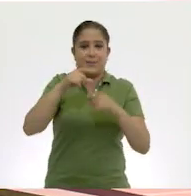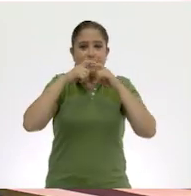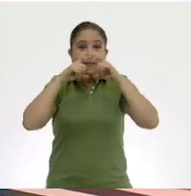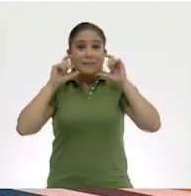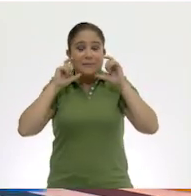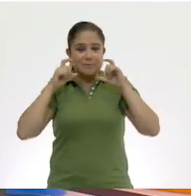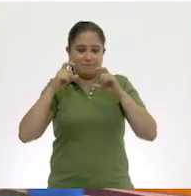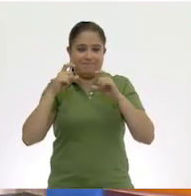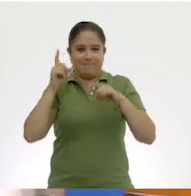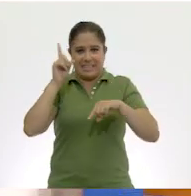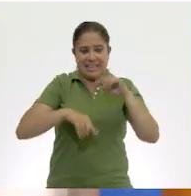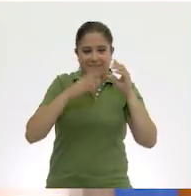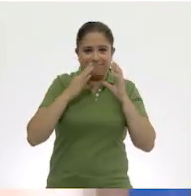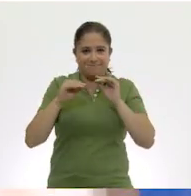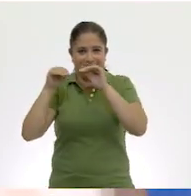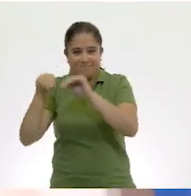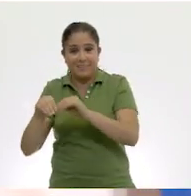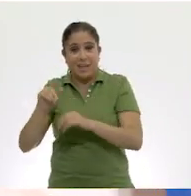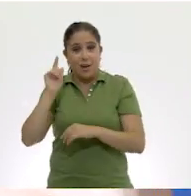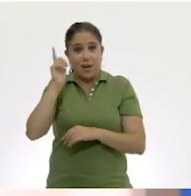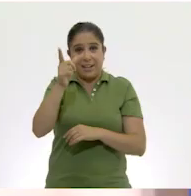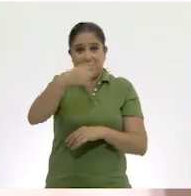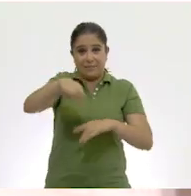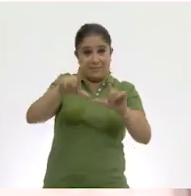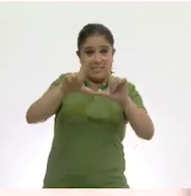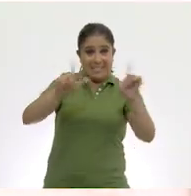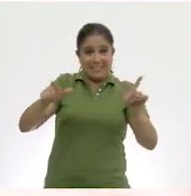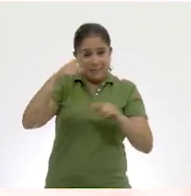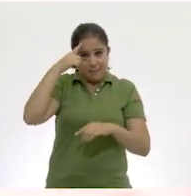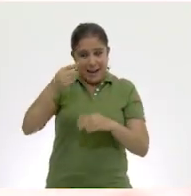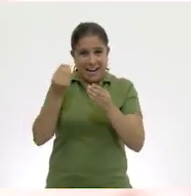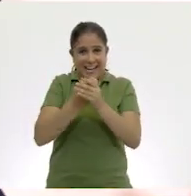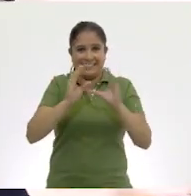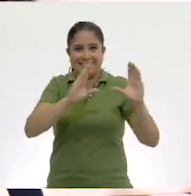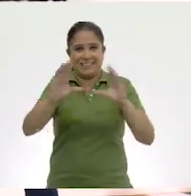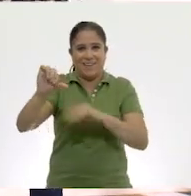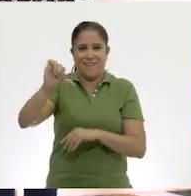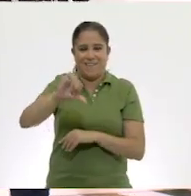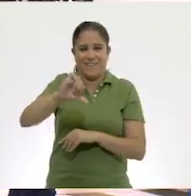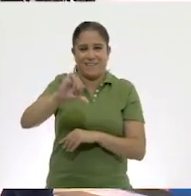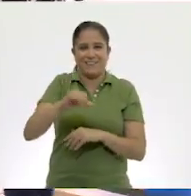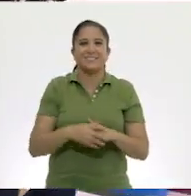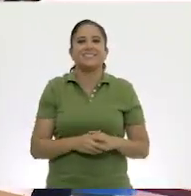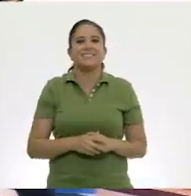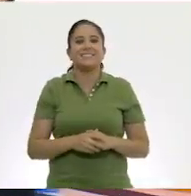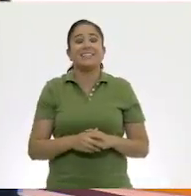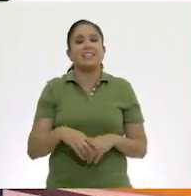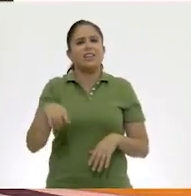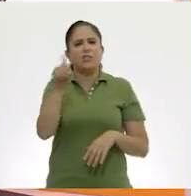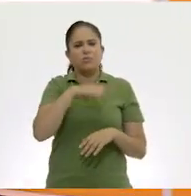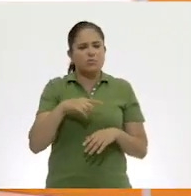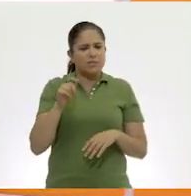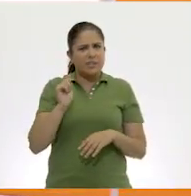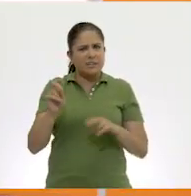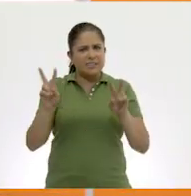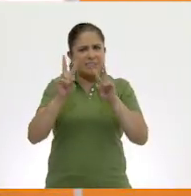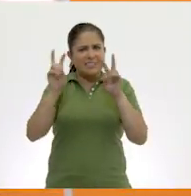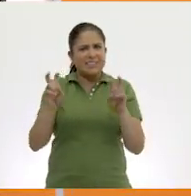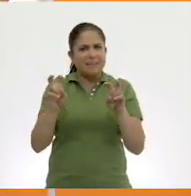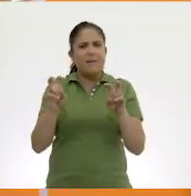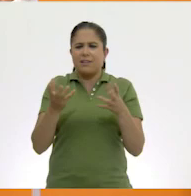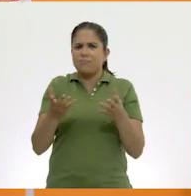claro espero que estén listos para la sesión del día de hoy vamos a trabajar algo que dijiste